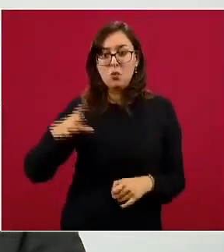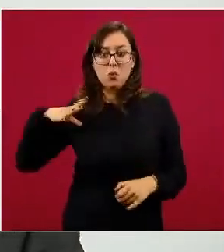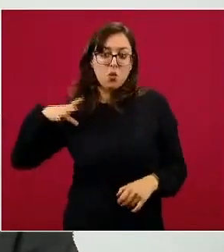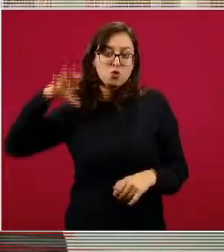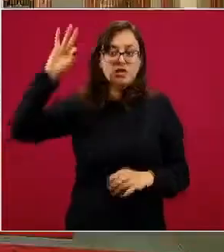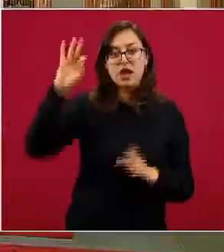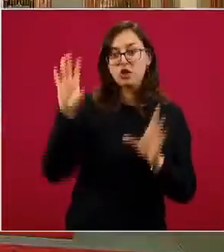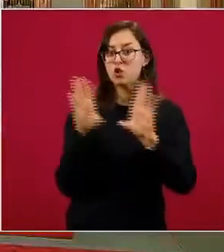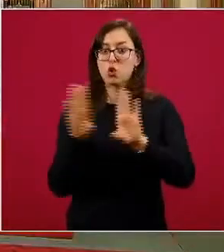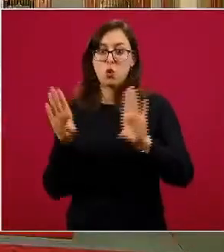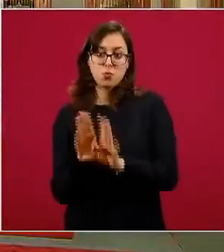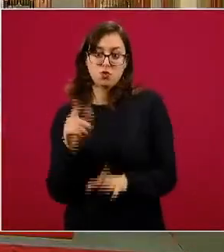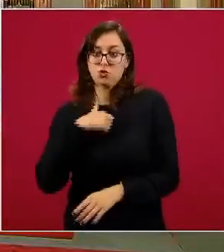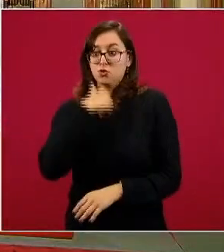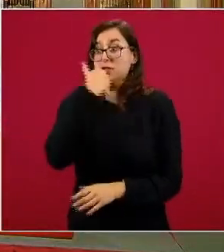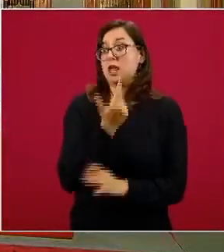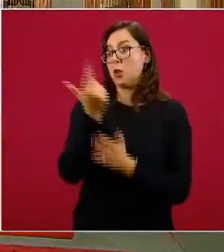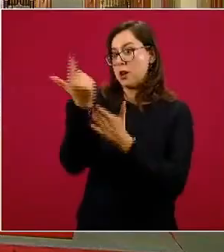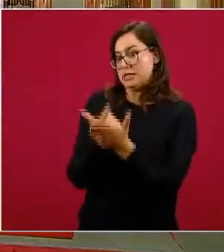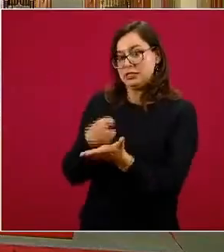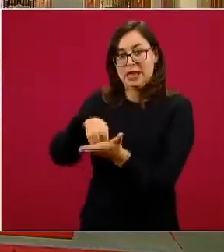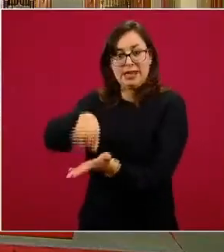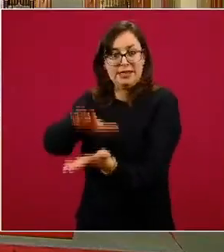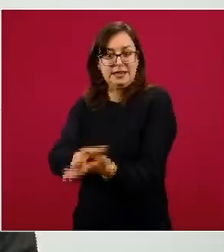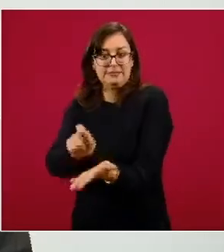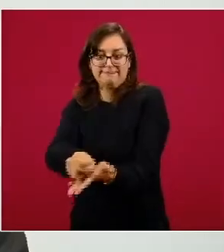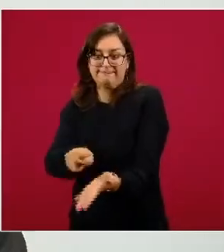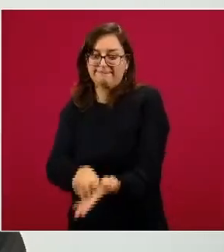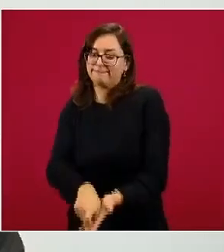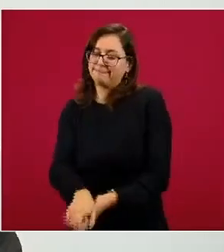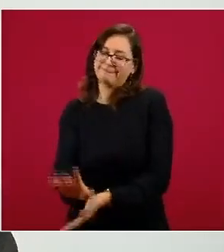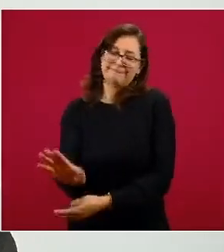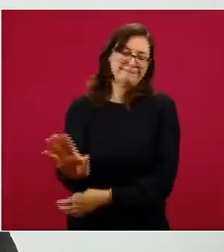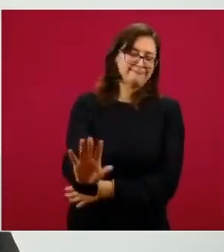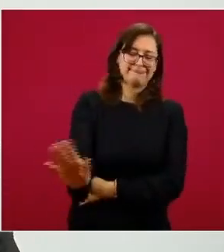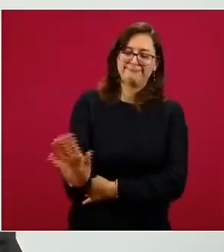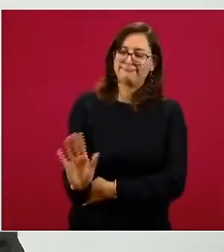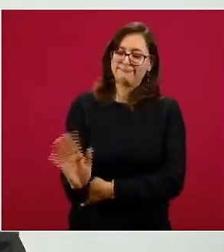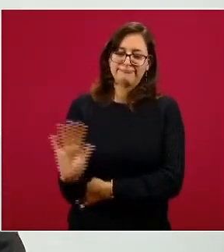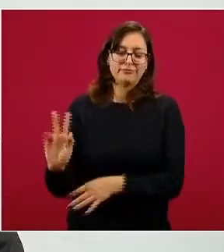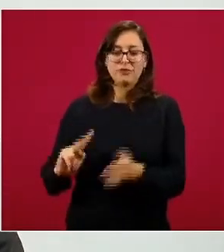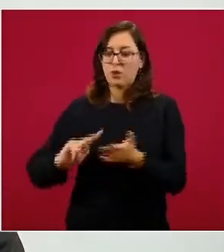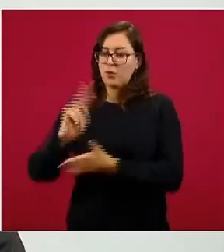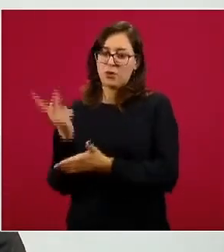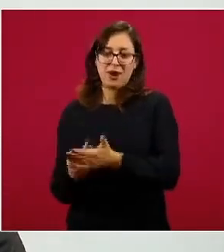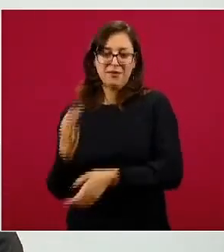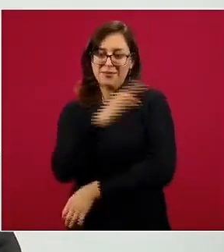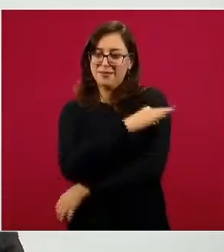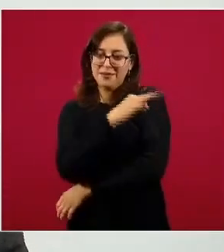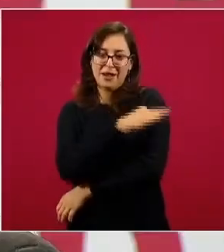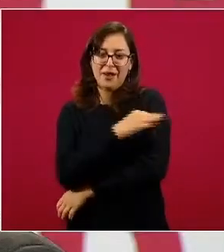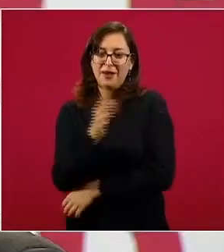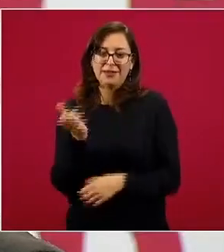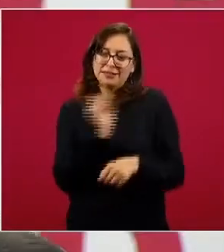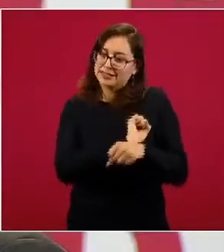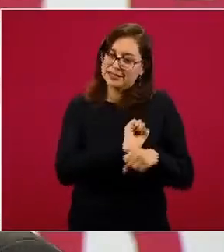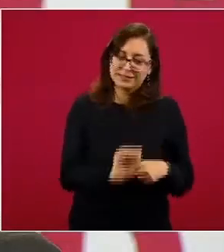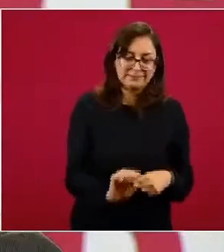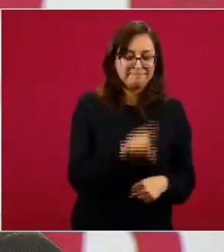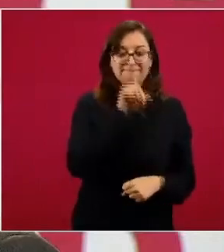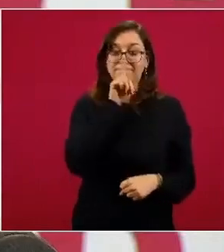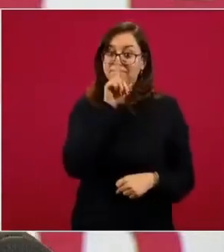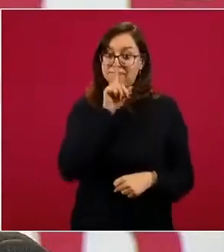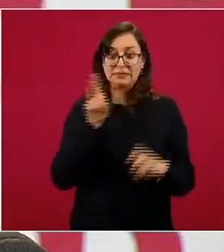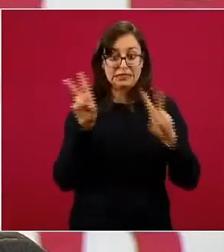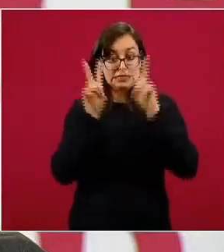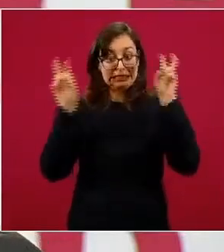voluntario, dónde se registran, a dónde se apuntan. No se trata de un programa de vacunación, no. Esto es,